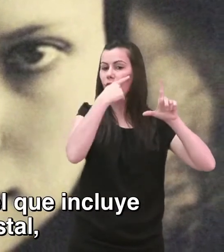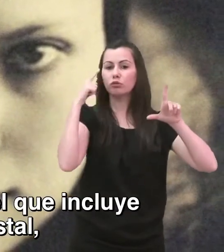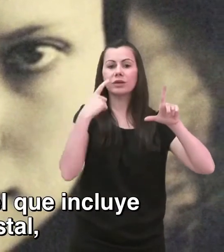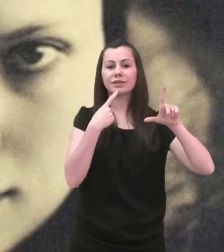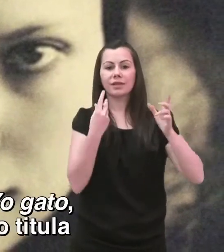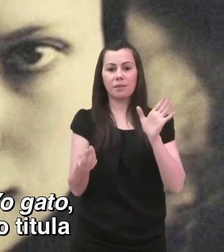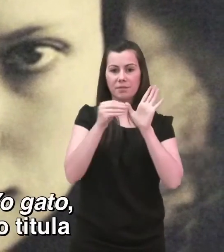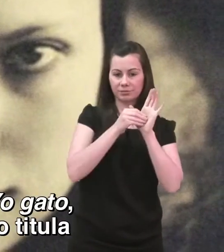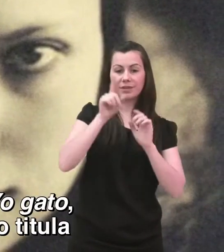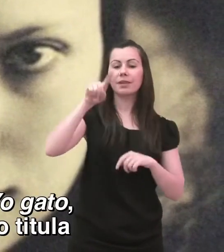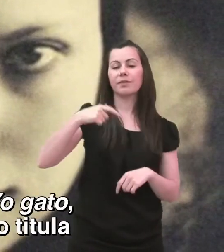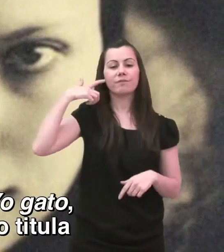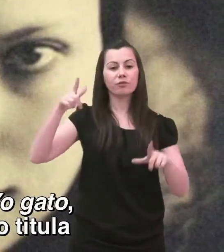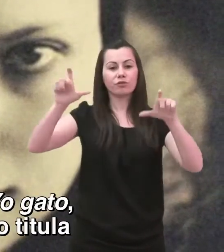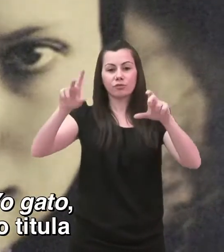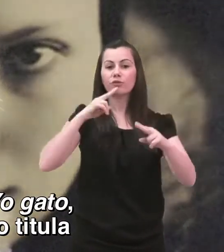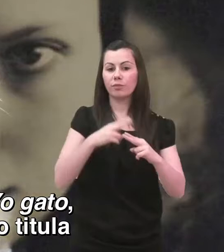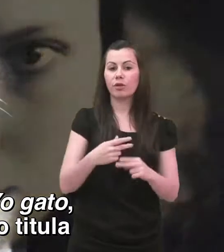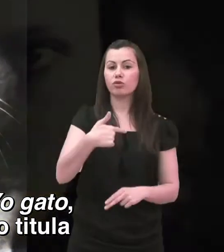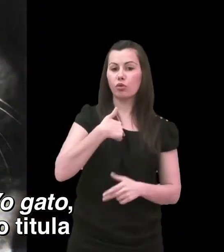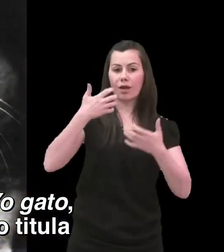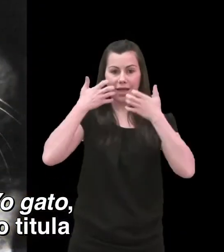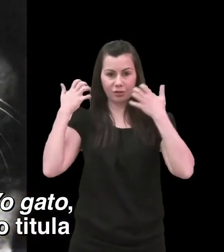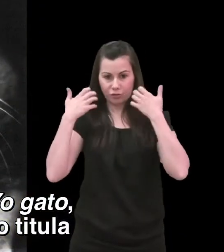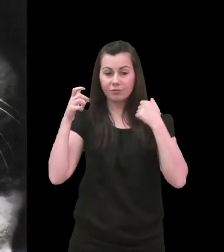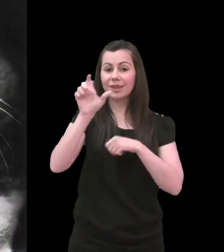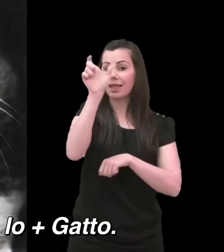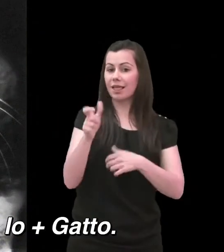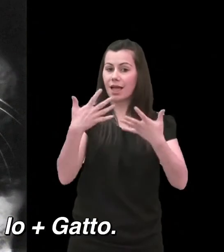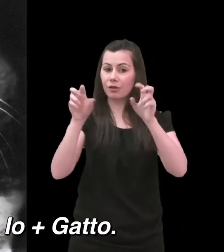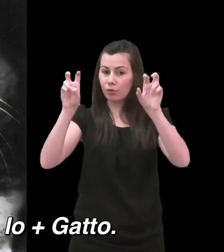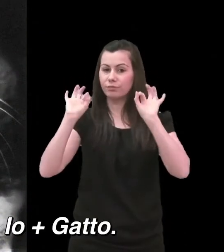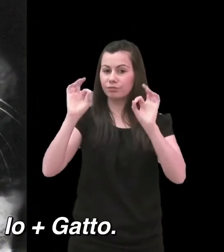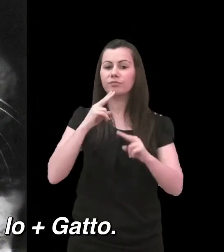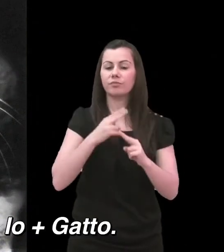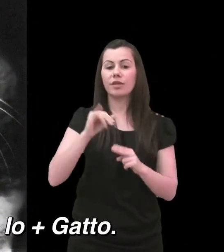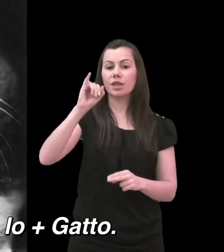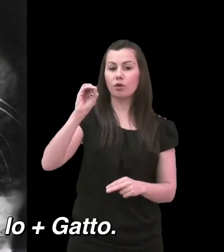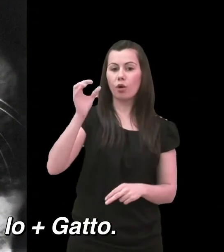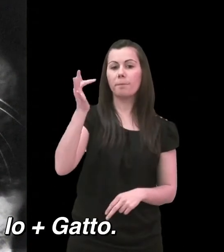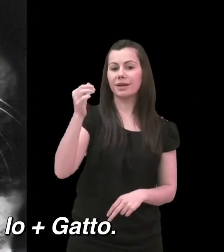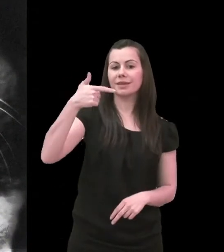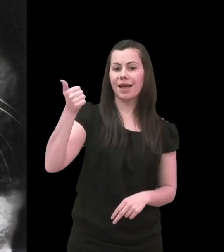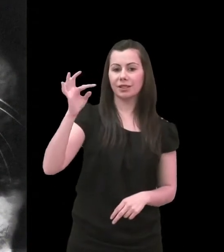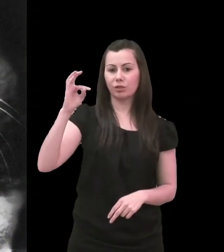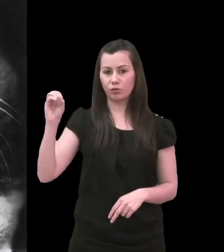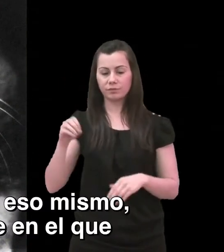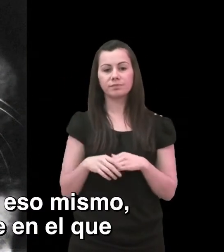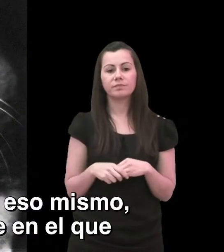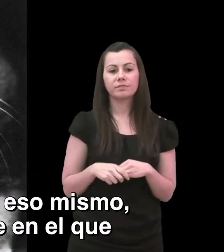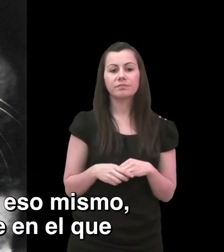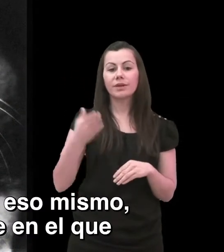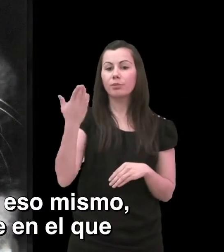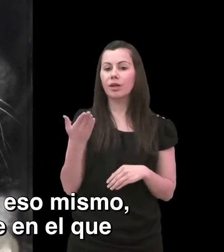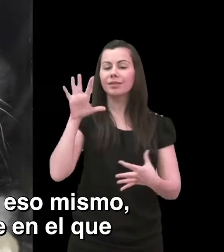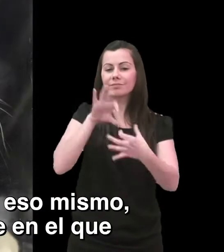ojos de cristal y su famoso Yo Gatto, que en italiano titula de modo explícito Io más Gatto.